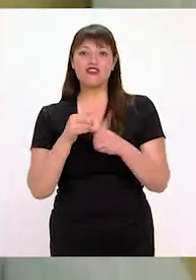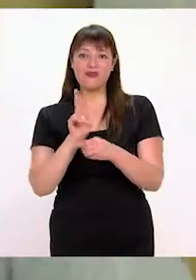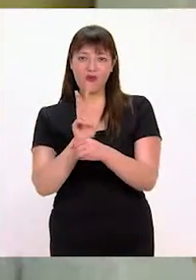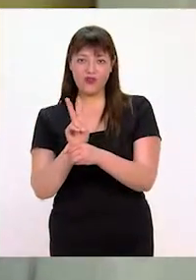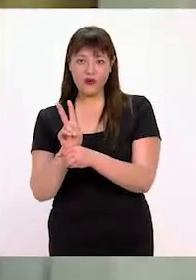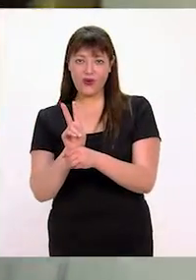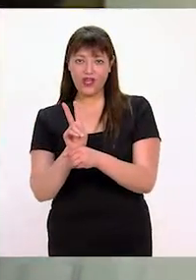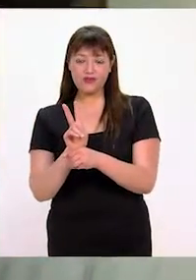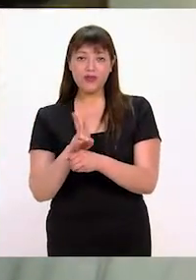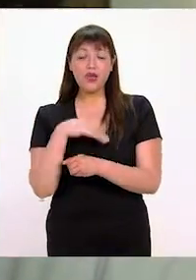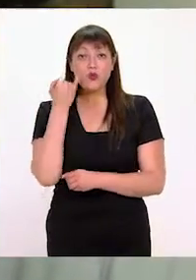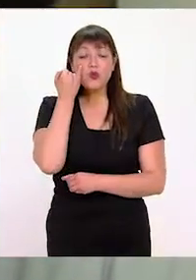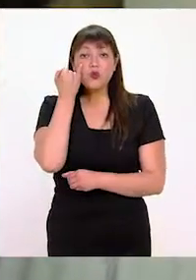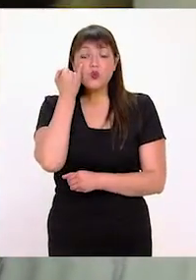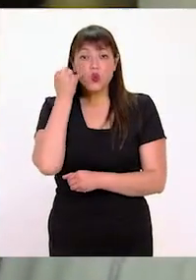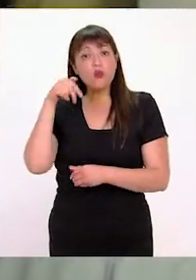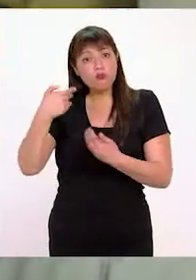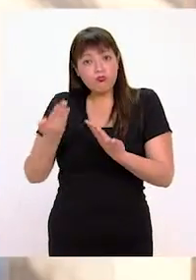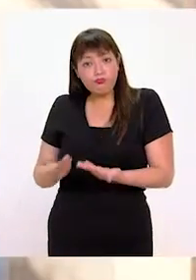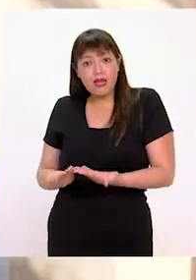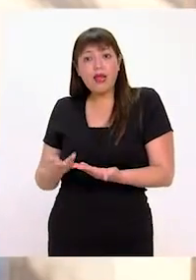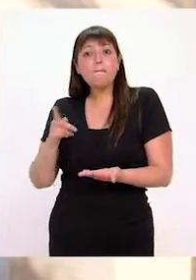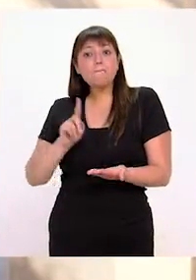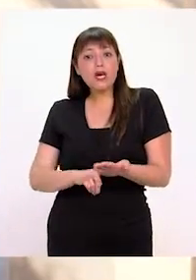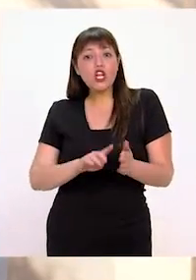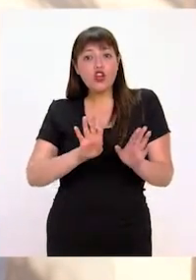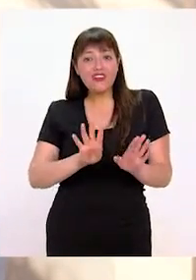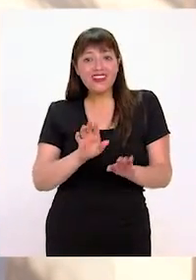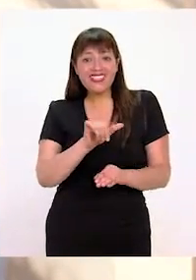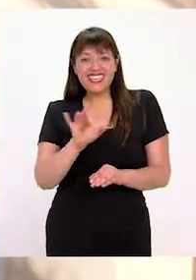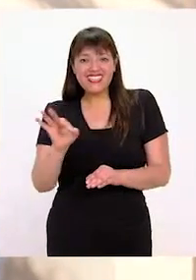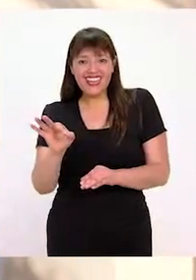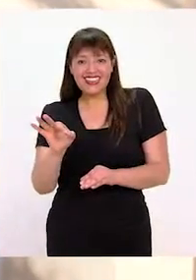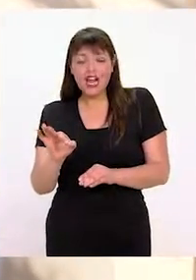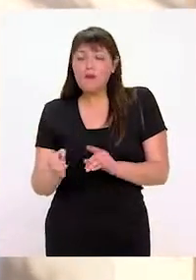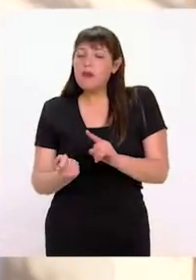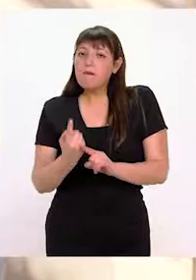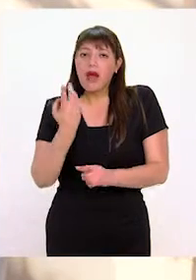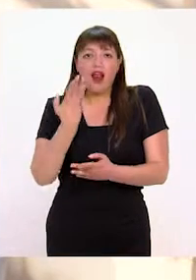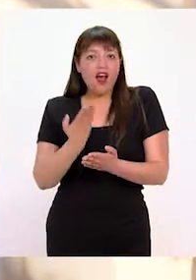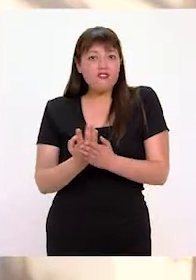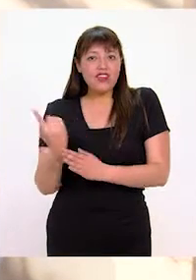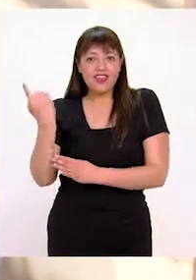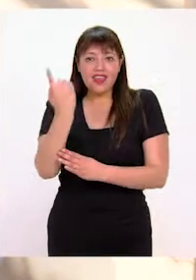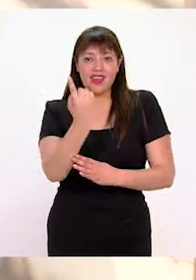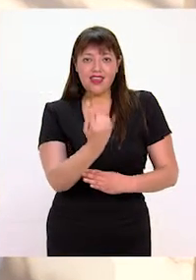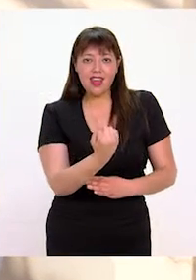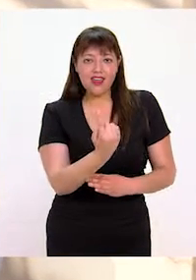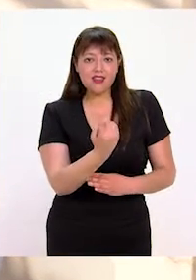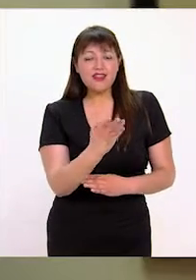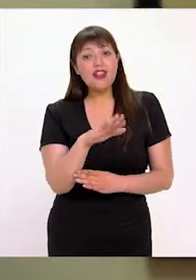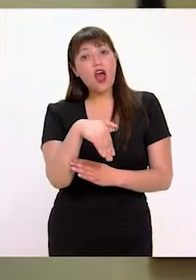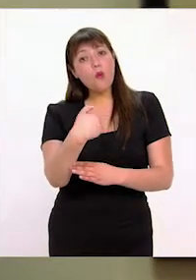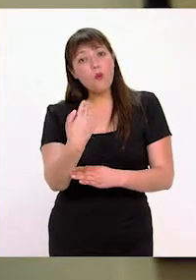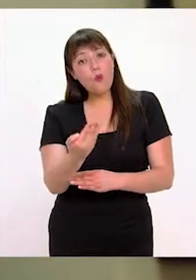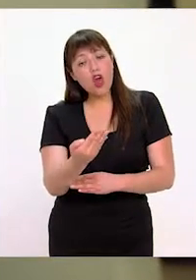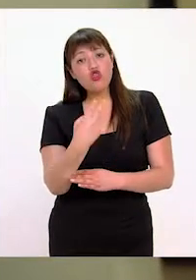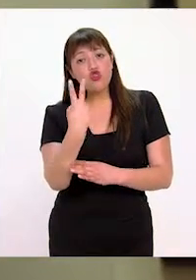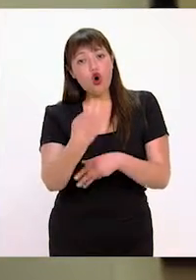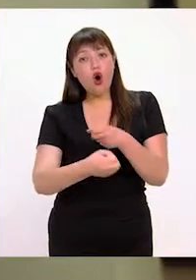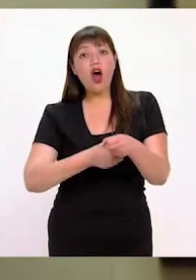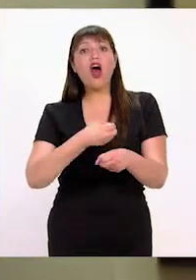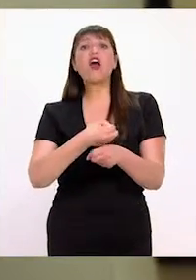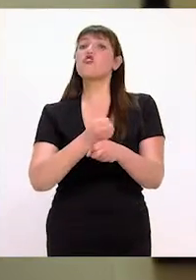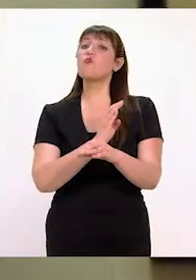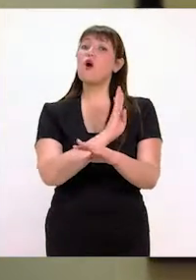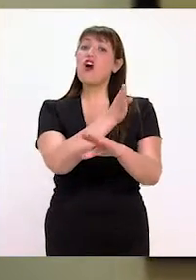instituto desde el año 1960, que llegué la primera vez. Luego de un par de años me